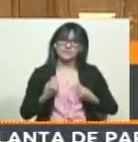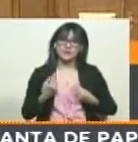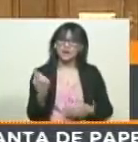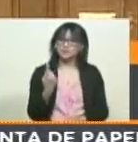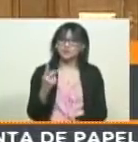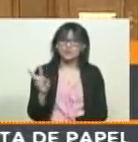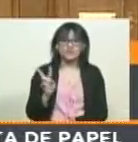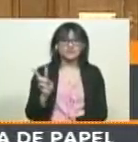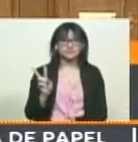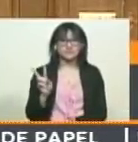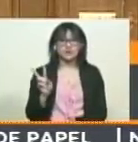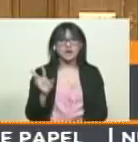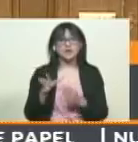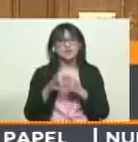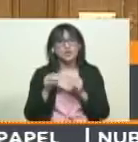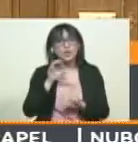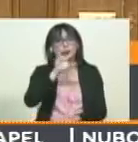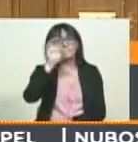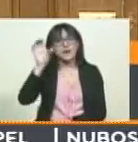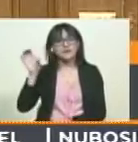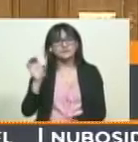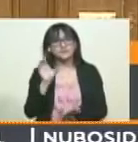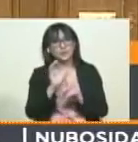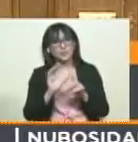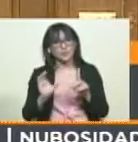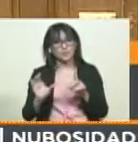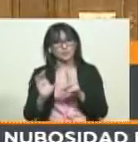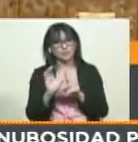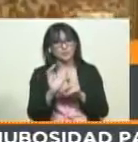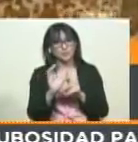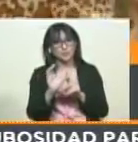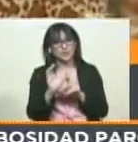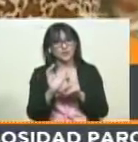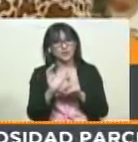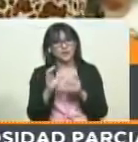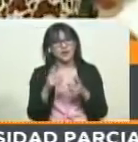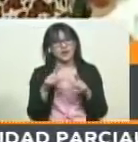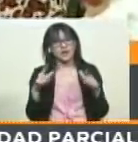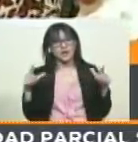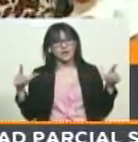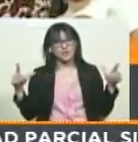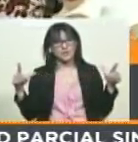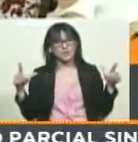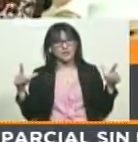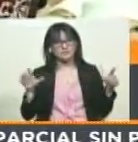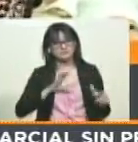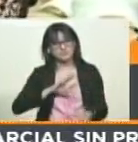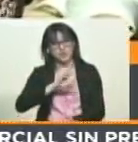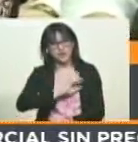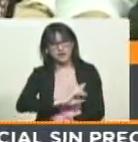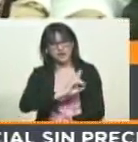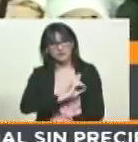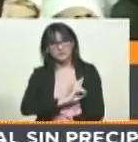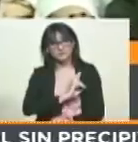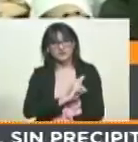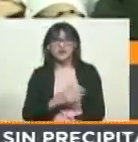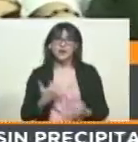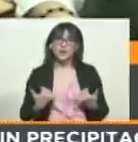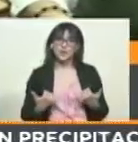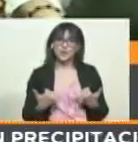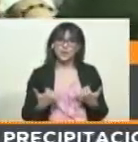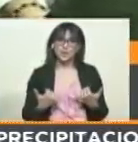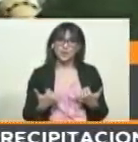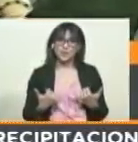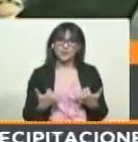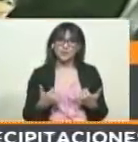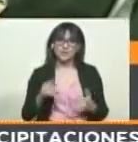Venezuela, sino de todos los países de nuestra cultura, de nuestra lengua y de nuestra raza. Hoy más que nunca hay que